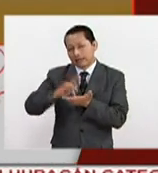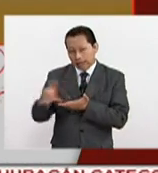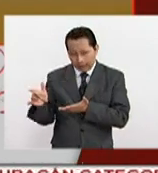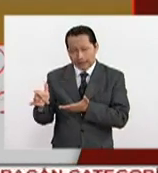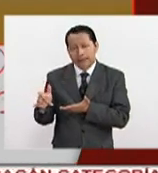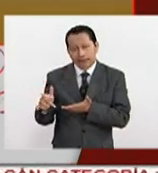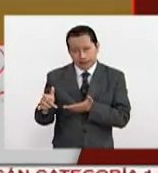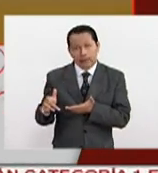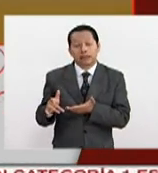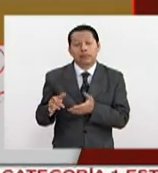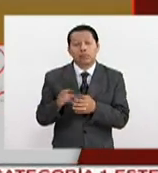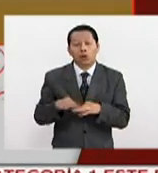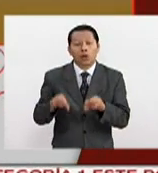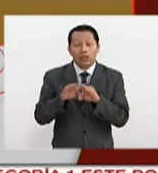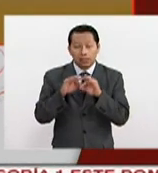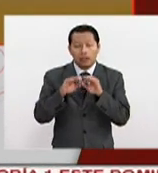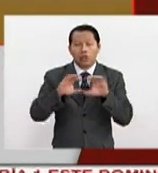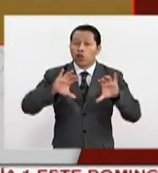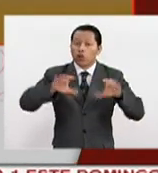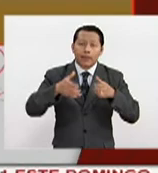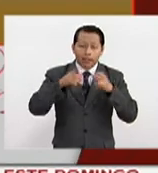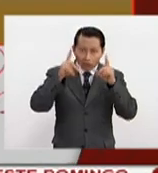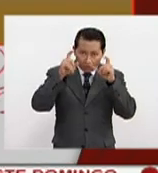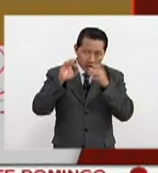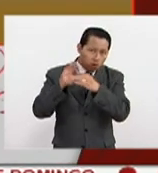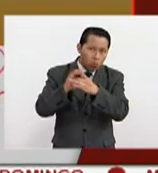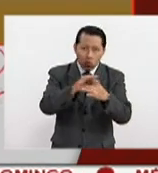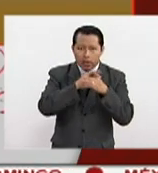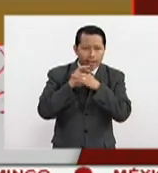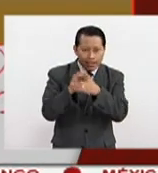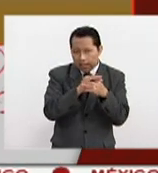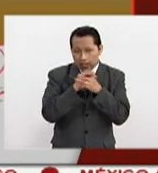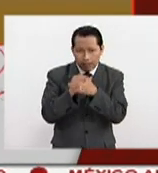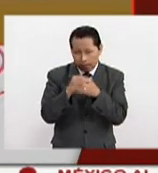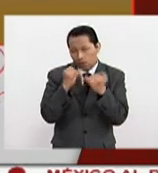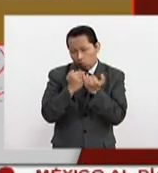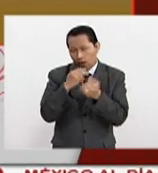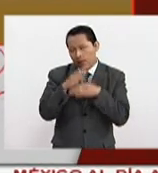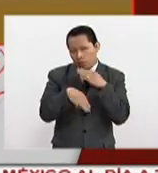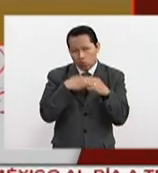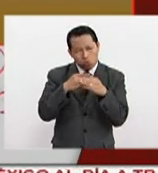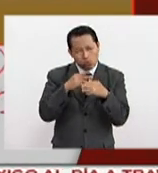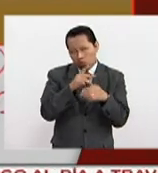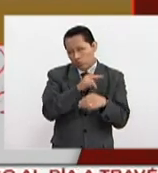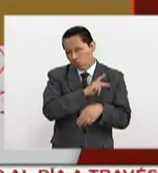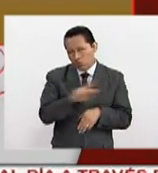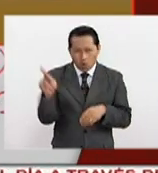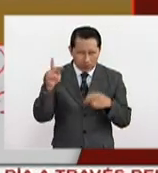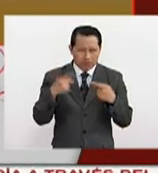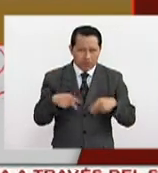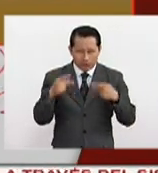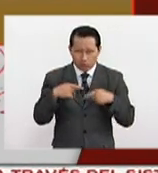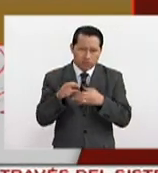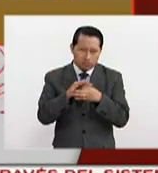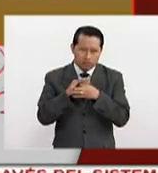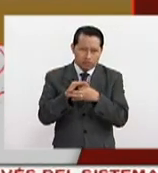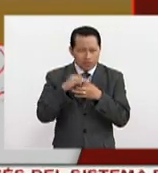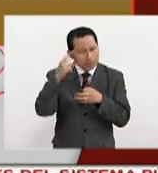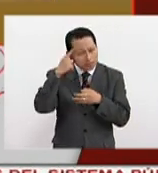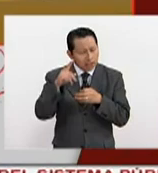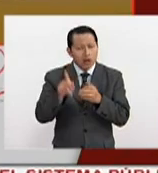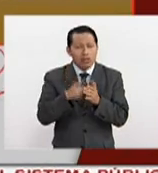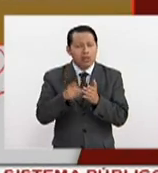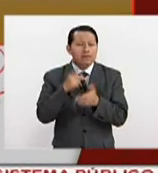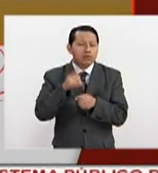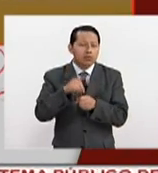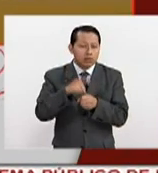de unir a la comunidad fotográfica y pues a todo el mundo para que se recabe otra suma